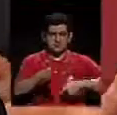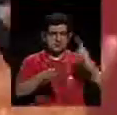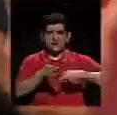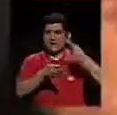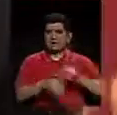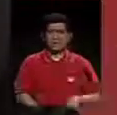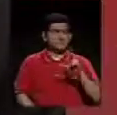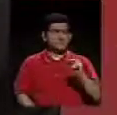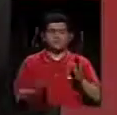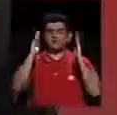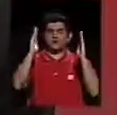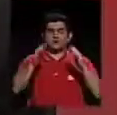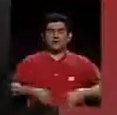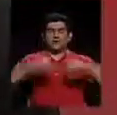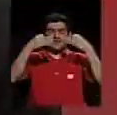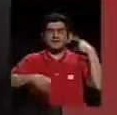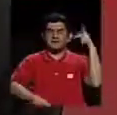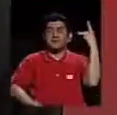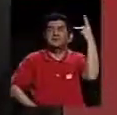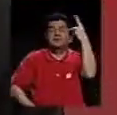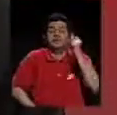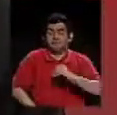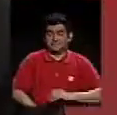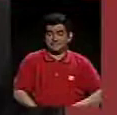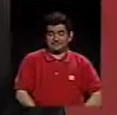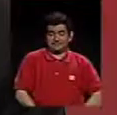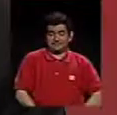no son las grandes decisiones de política. Así es